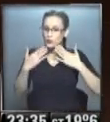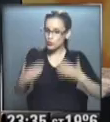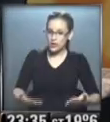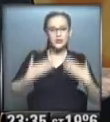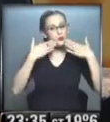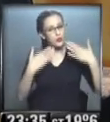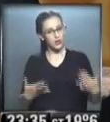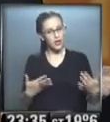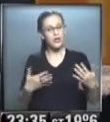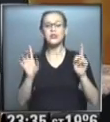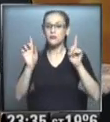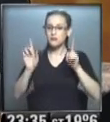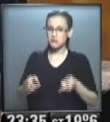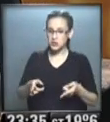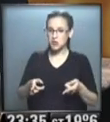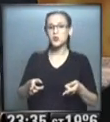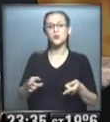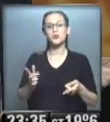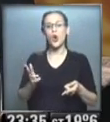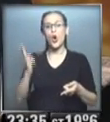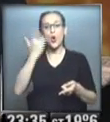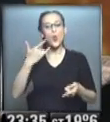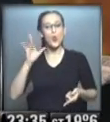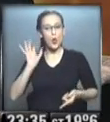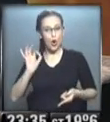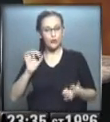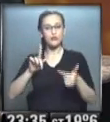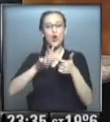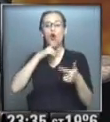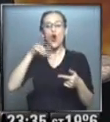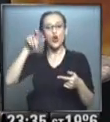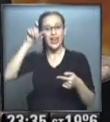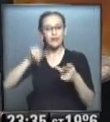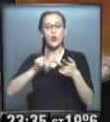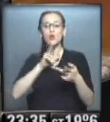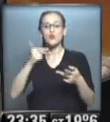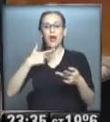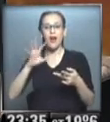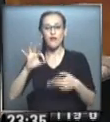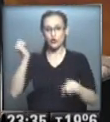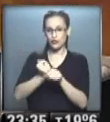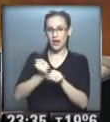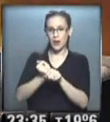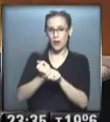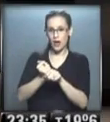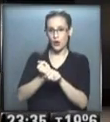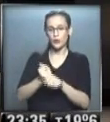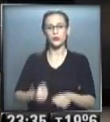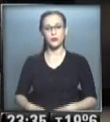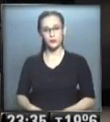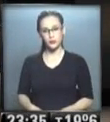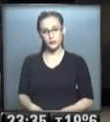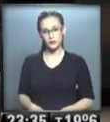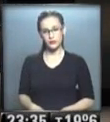gracias, Telma, lo mismo a Hugo, Jorge y Gustavo, que están trabajando desde allá. Y Pedro,